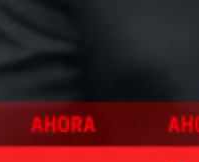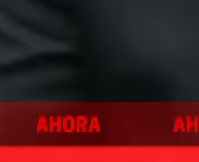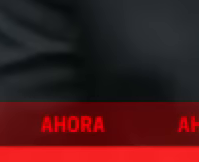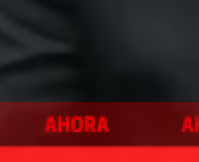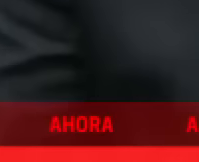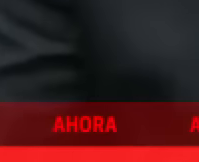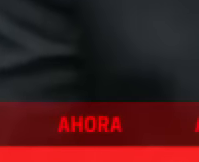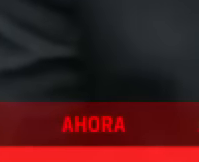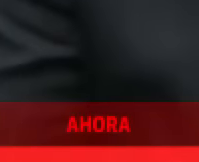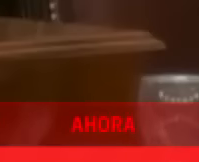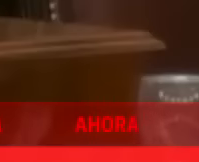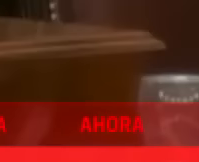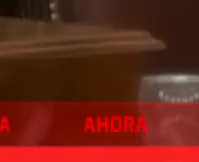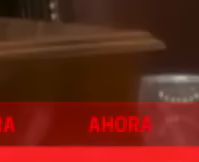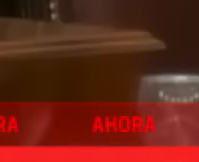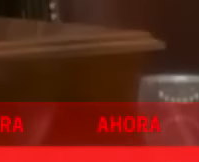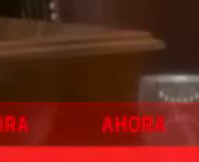gracias, presidente.